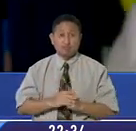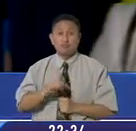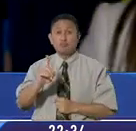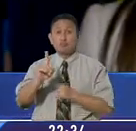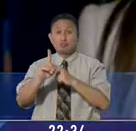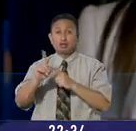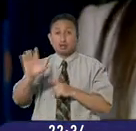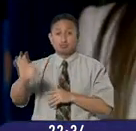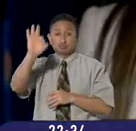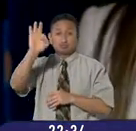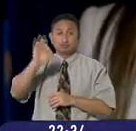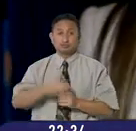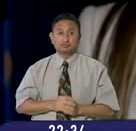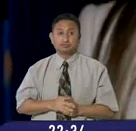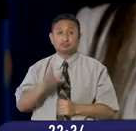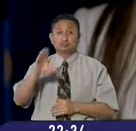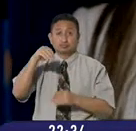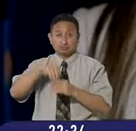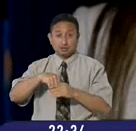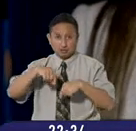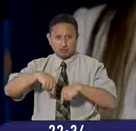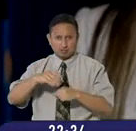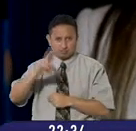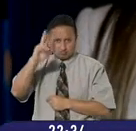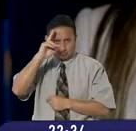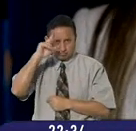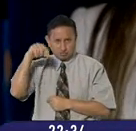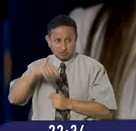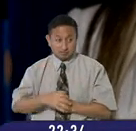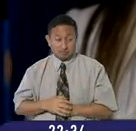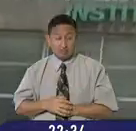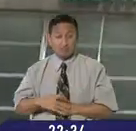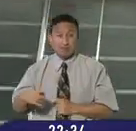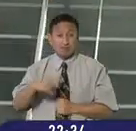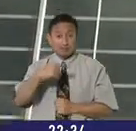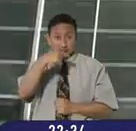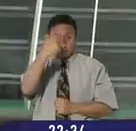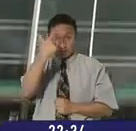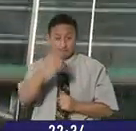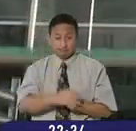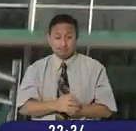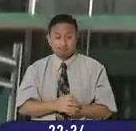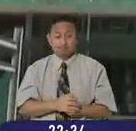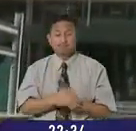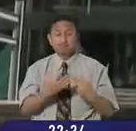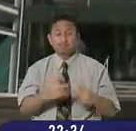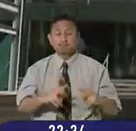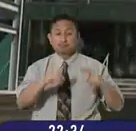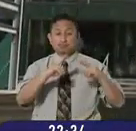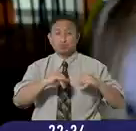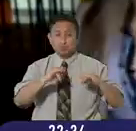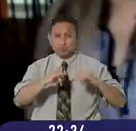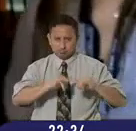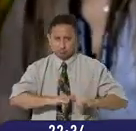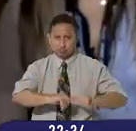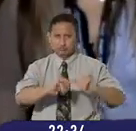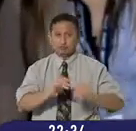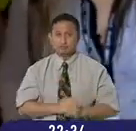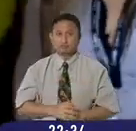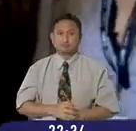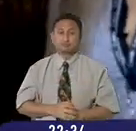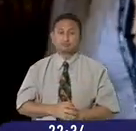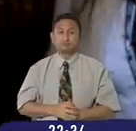con estas personas que están trabajando en nuestra institución, que nos están haciendo quedar mal. De ahí que las investigaciones continuarán.